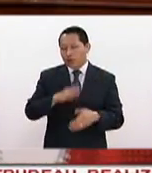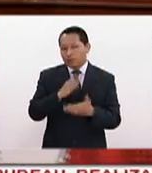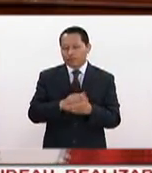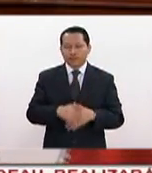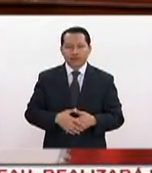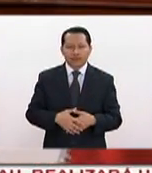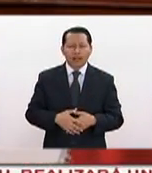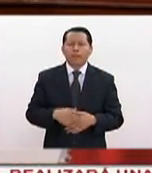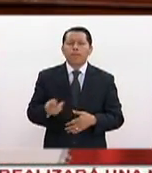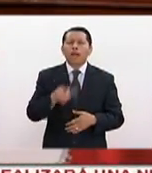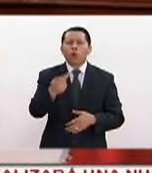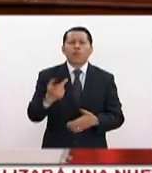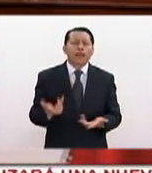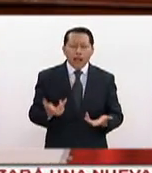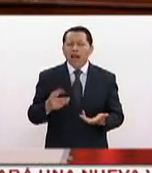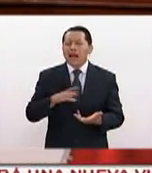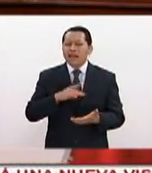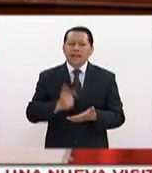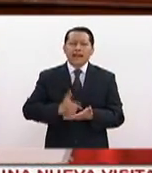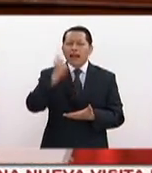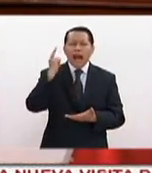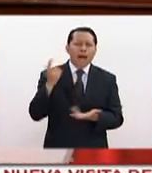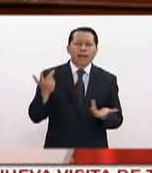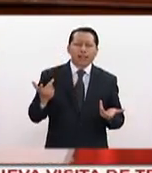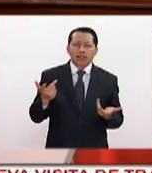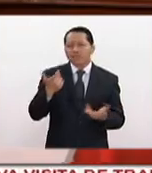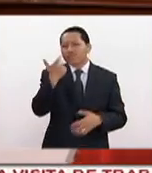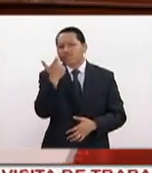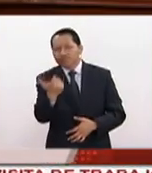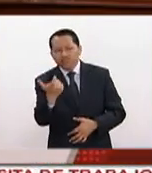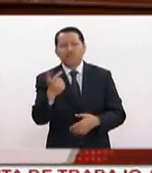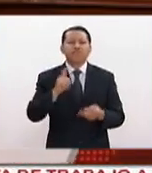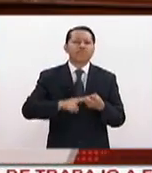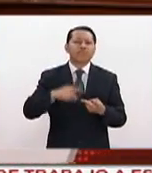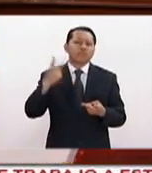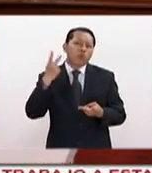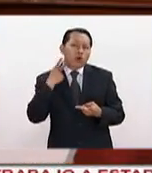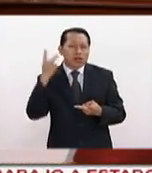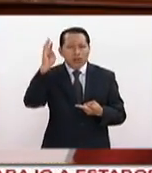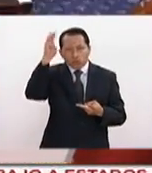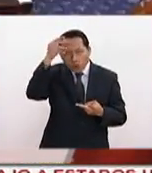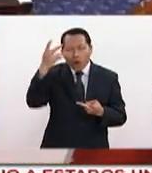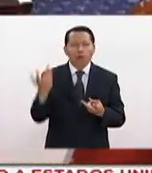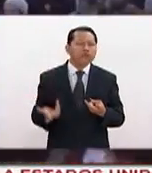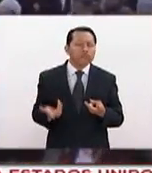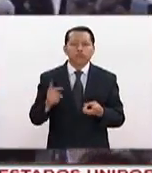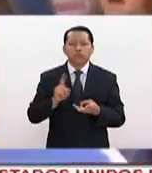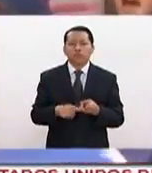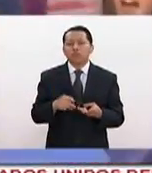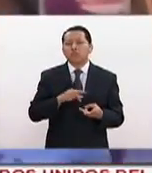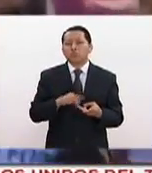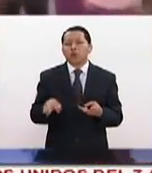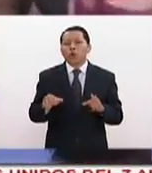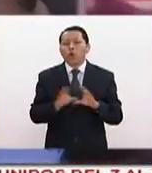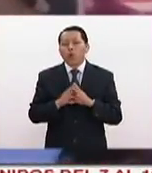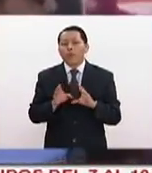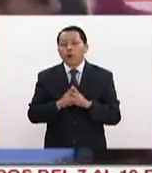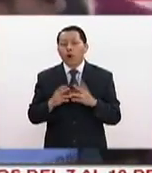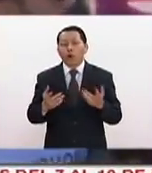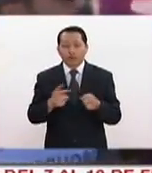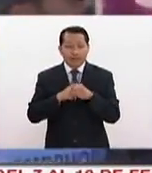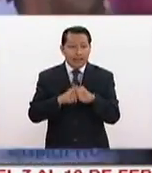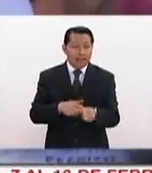¿Qué tan grave es para la economía del país? ¿Qué tan grave es para la política de Donald Trump? ¿Qué tan grave es pues, para